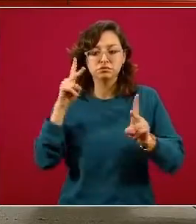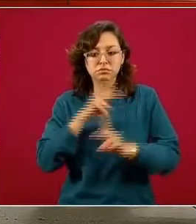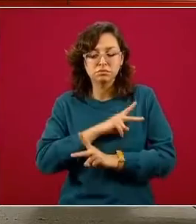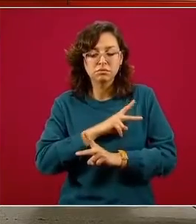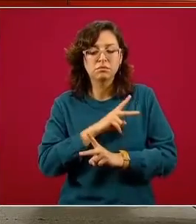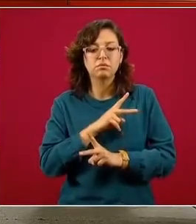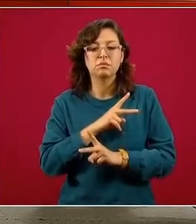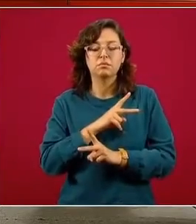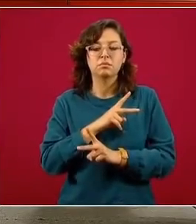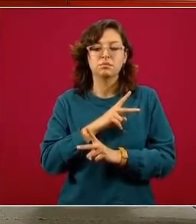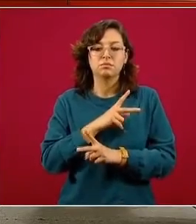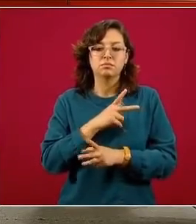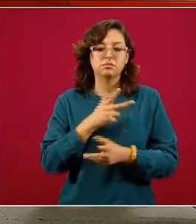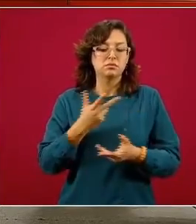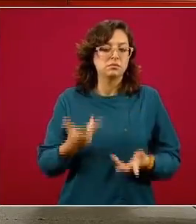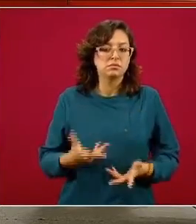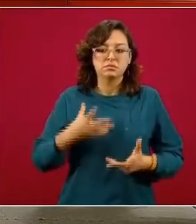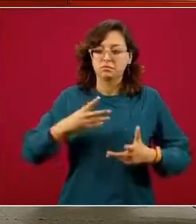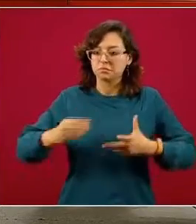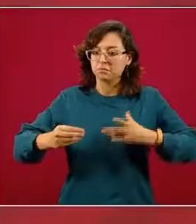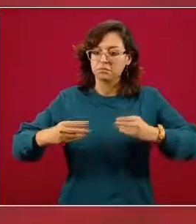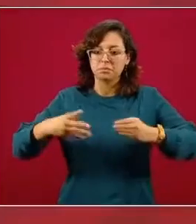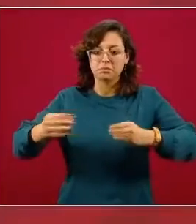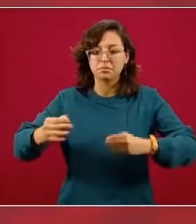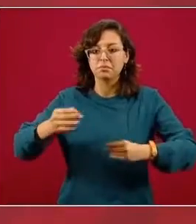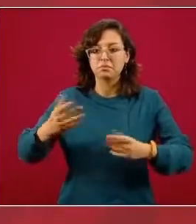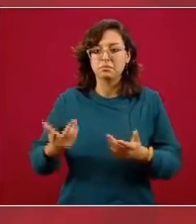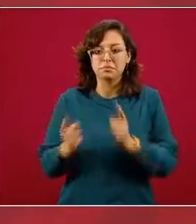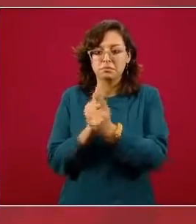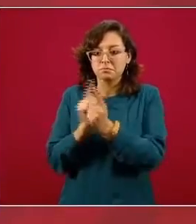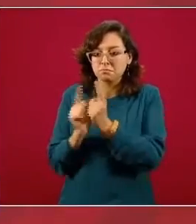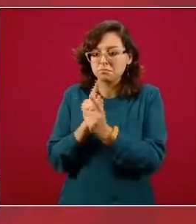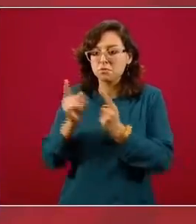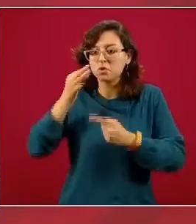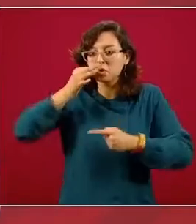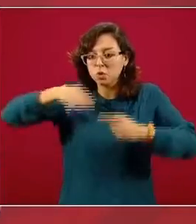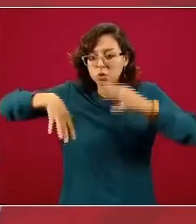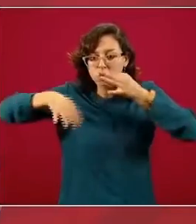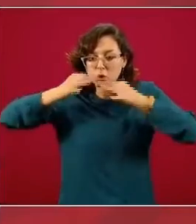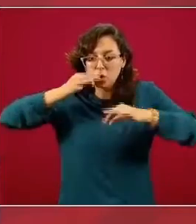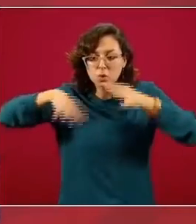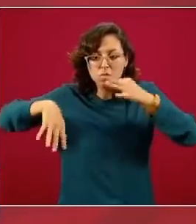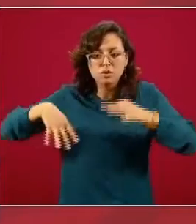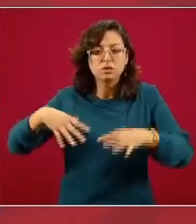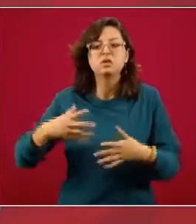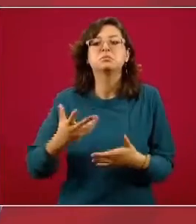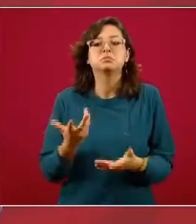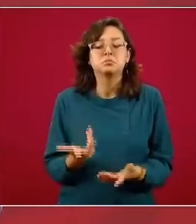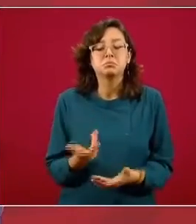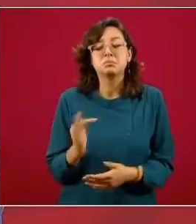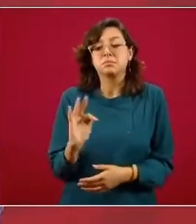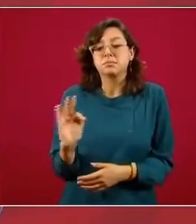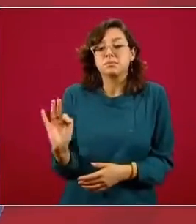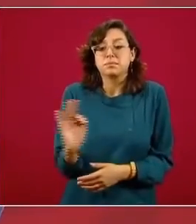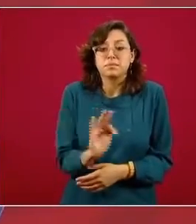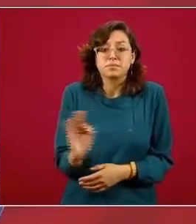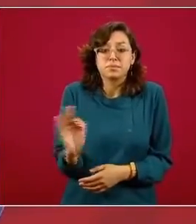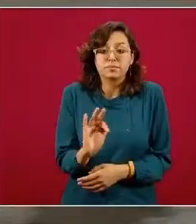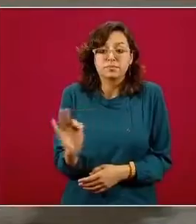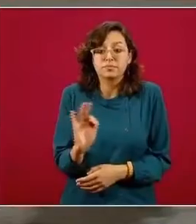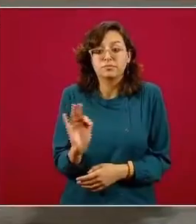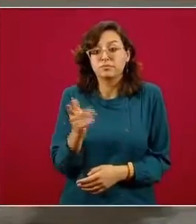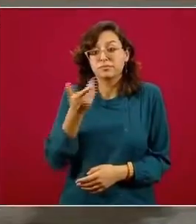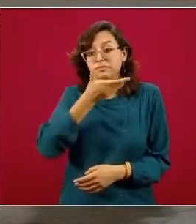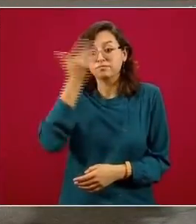mecanismo de la dinámica de transmisión que es por contiguidad de las personas y posiblemente esto es una